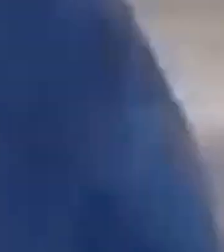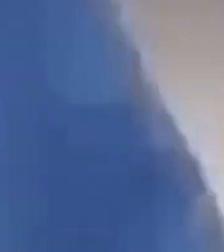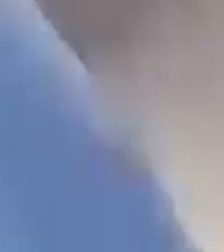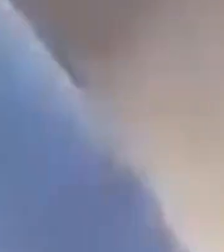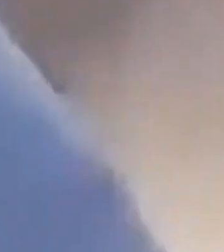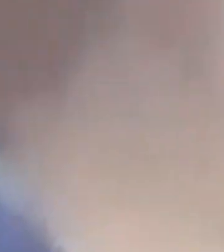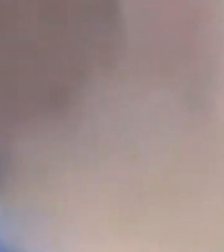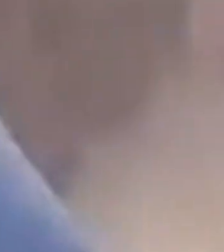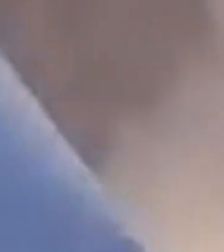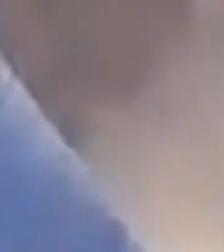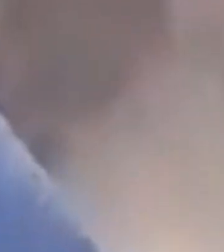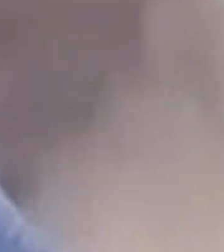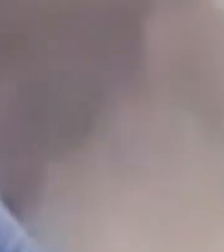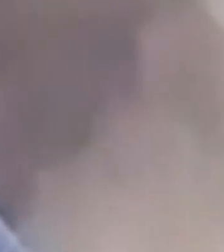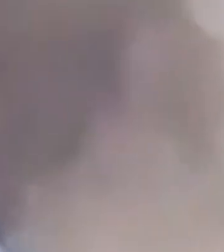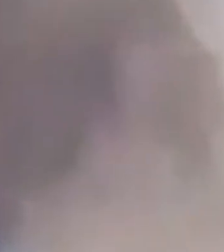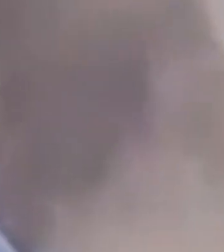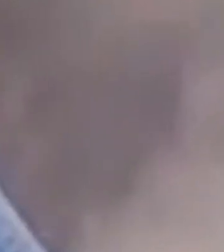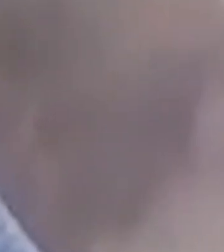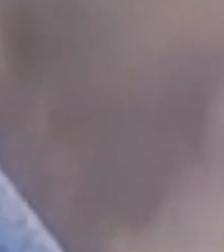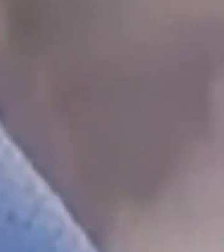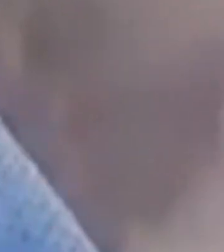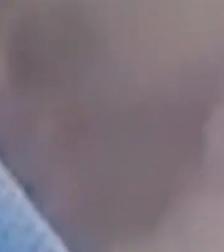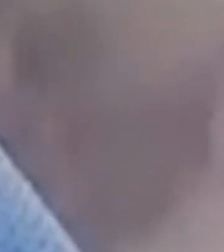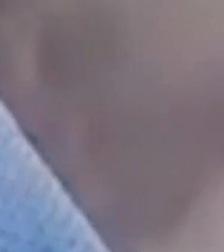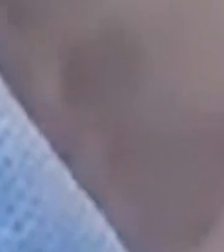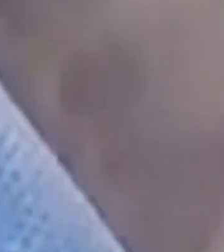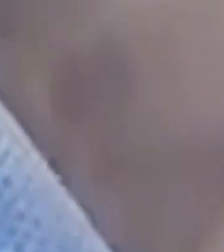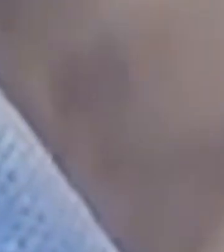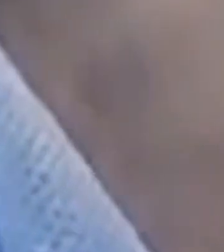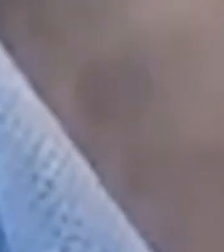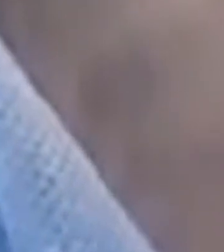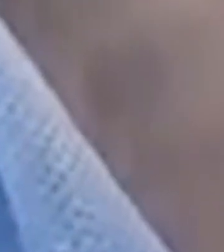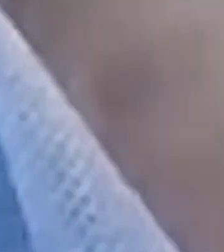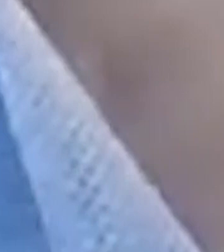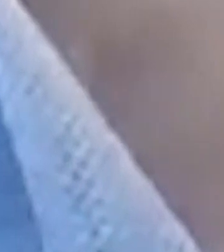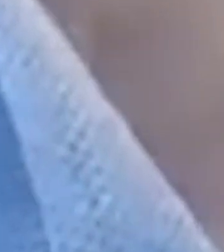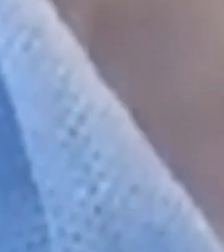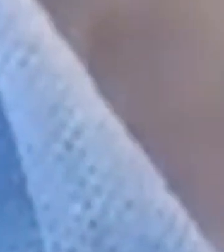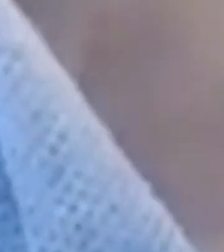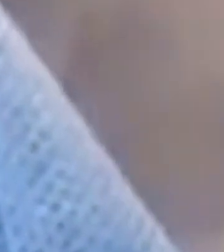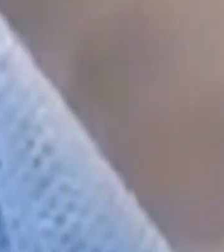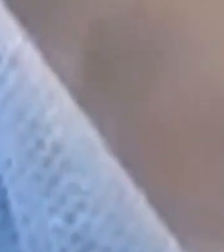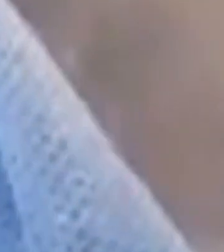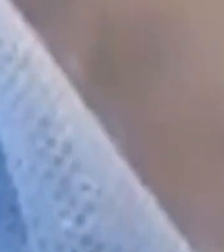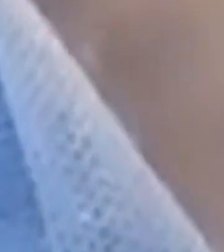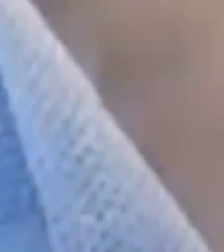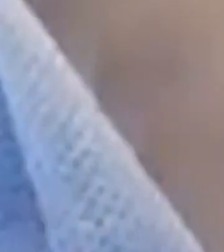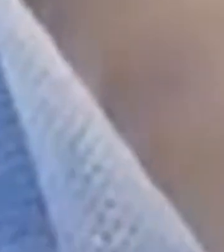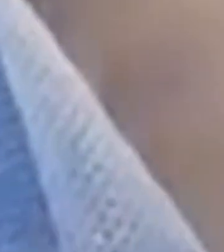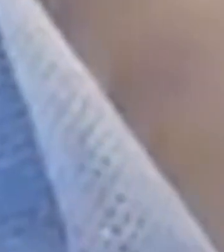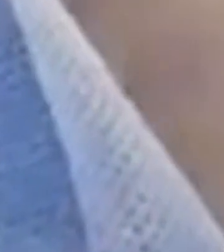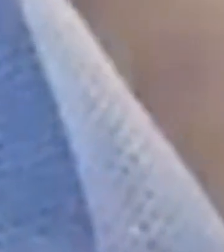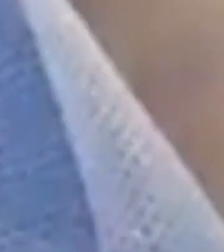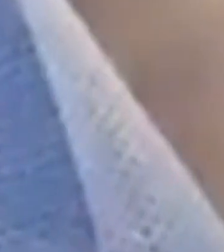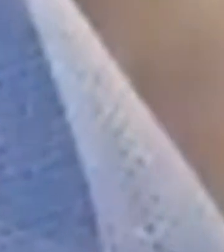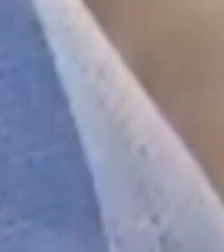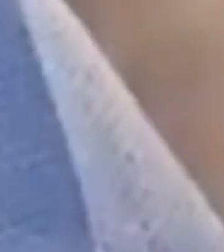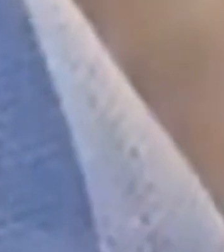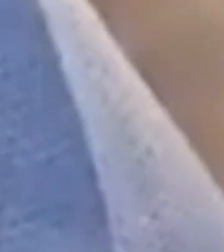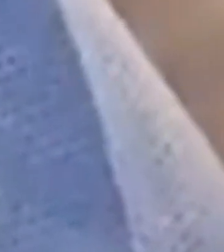independientemente que nos haya ocurrido este hecho en un hospital de los del sistema